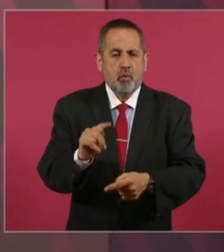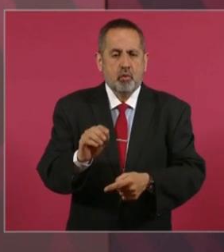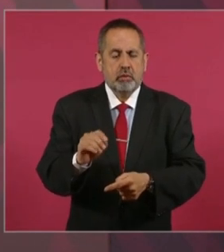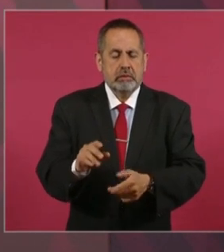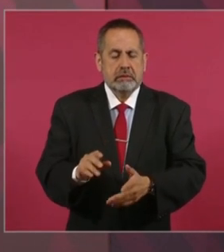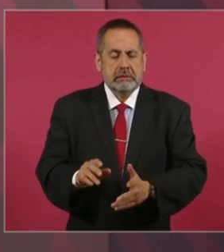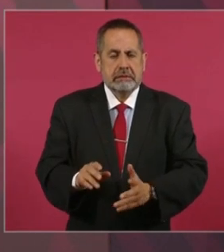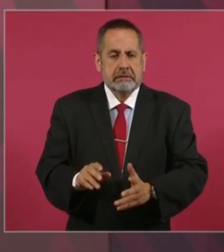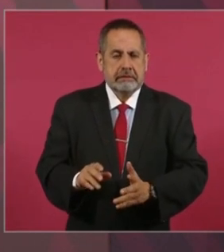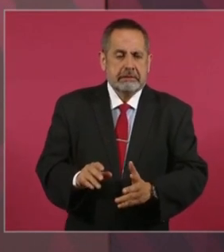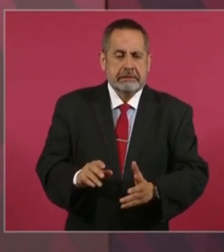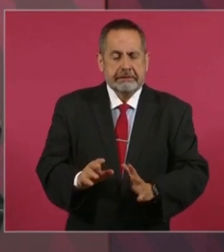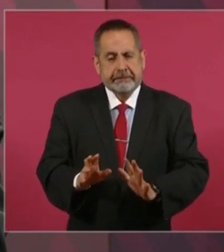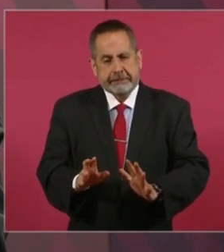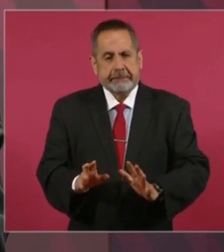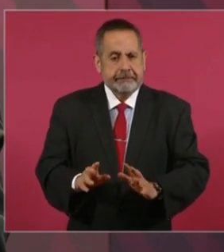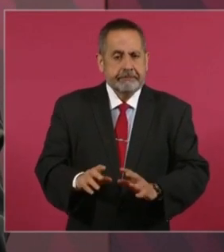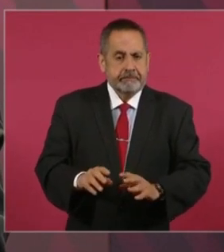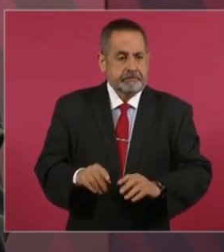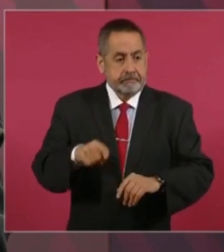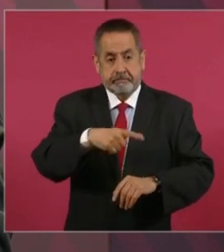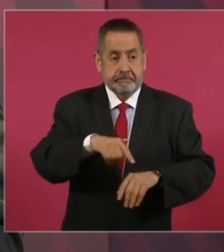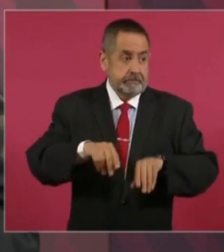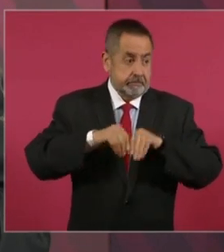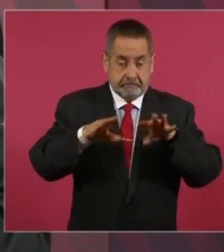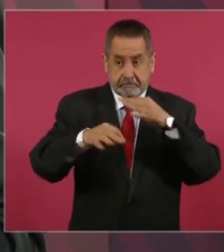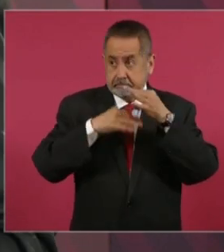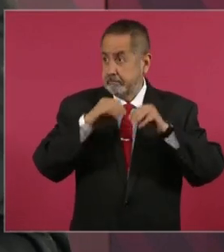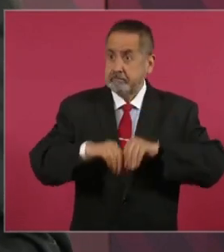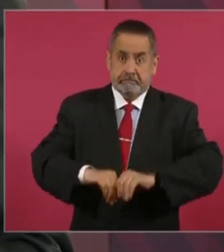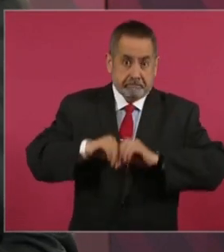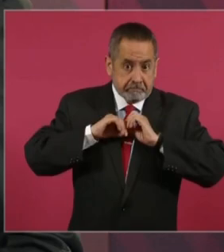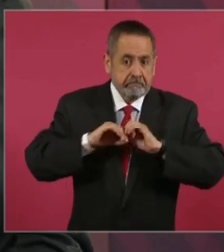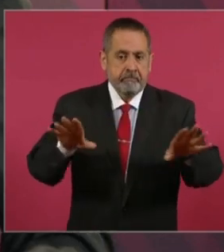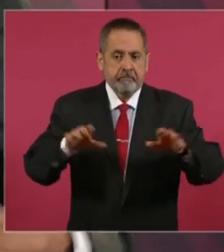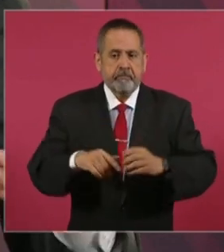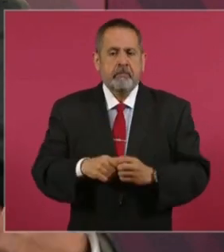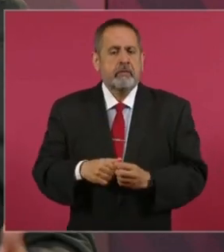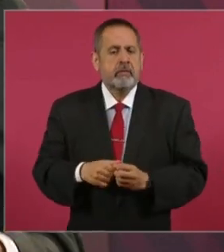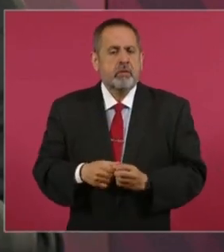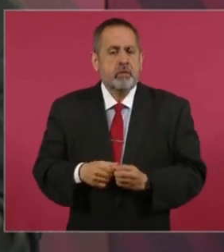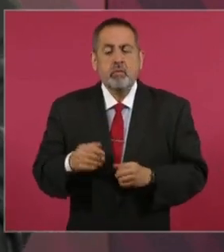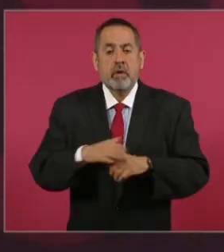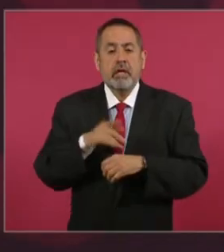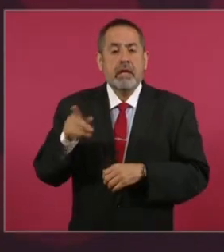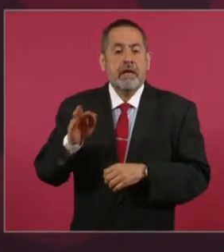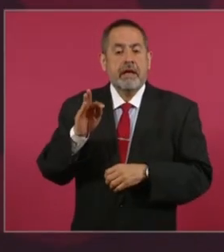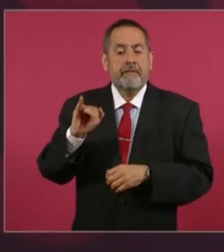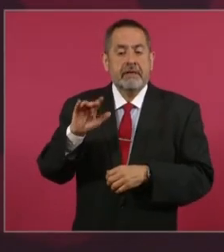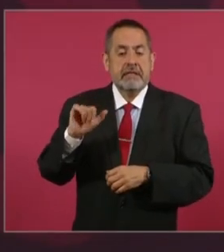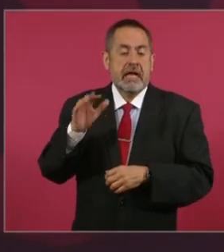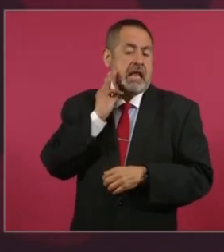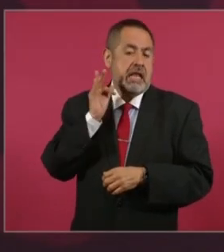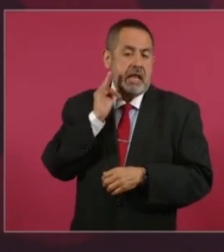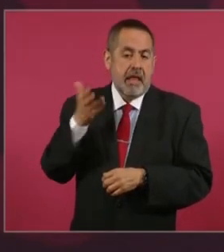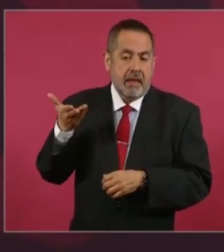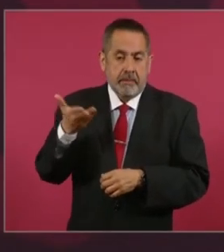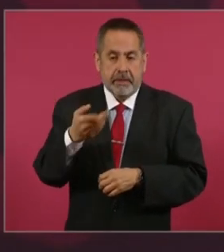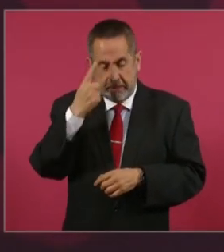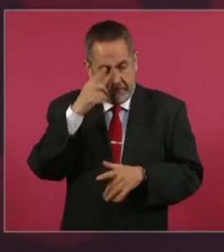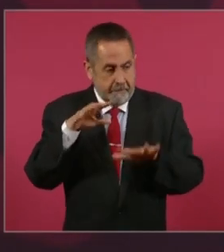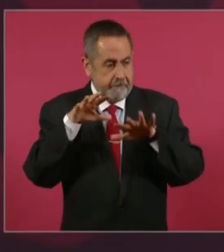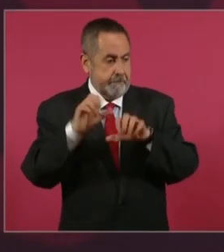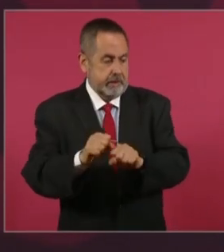Sale el tema porque la fiscalía pide orden de